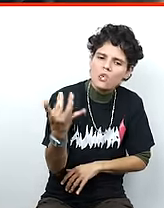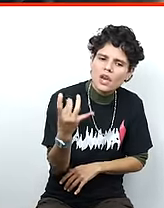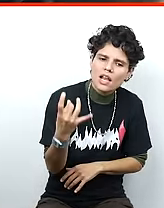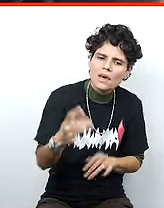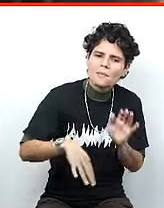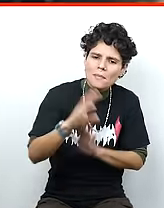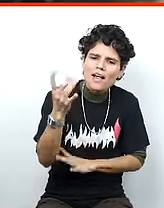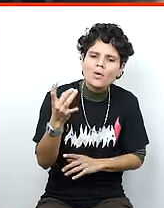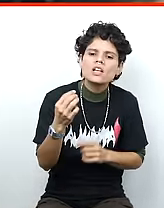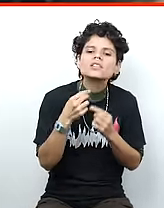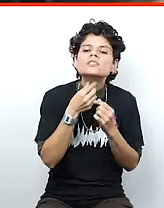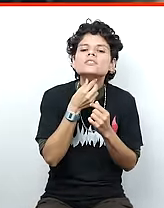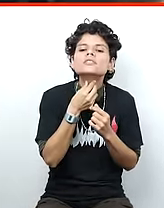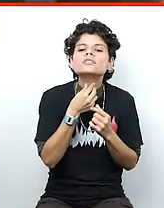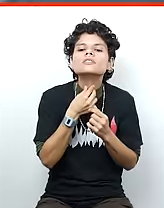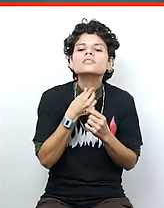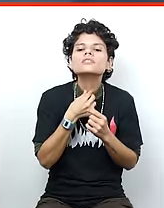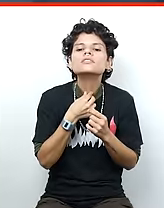bo? ¿Aquí?